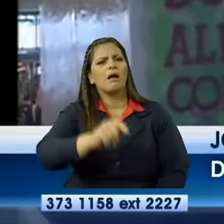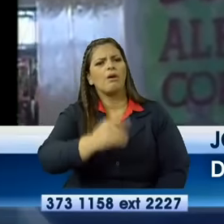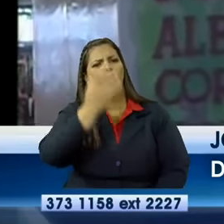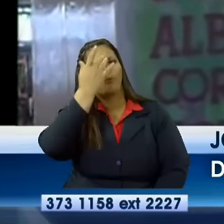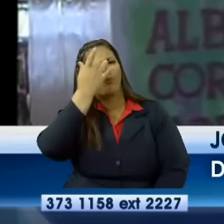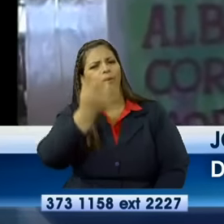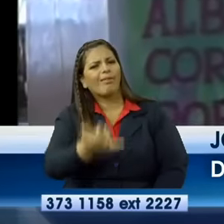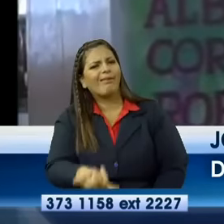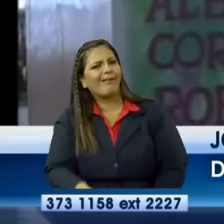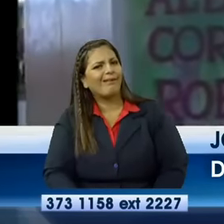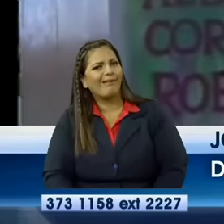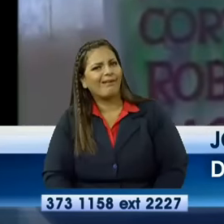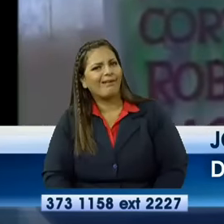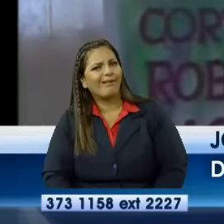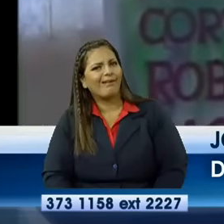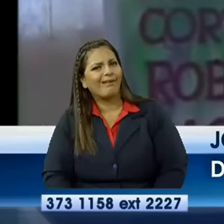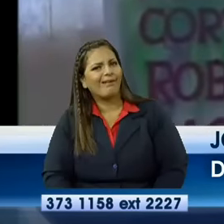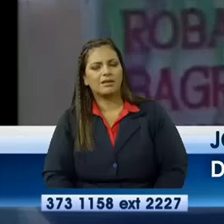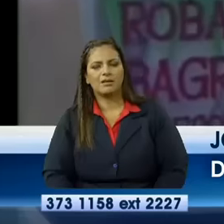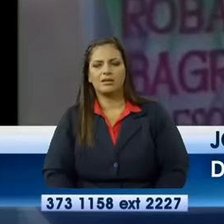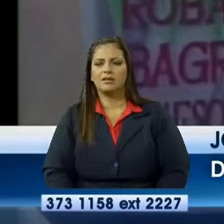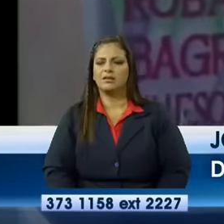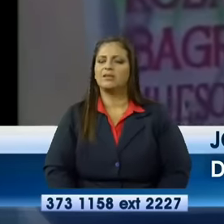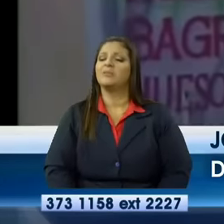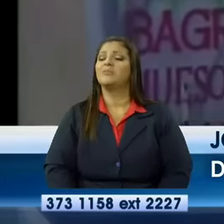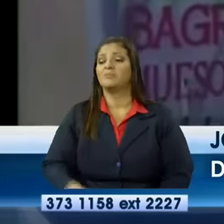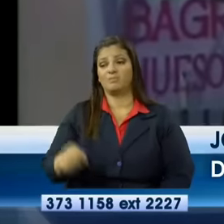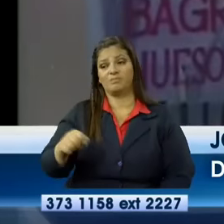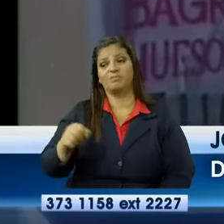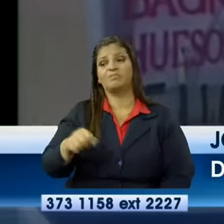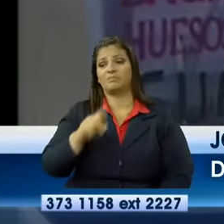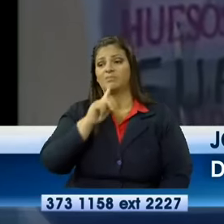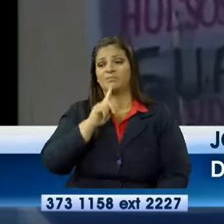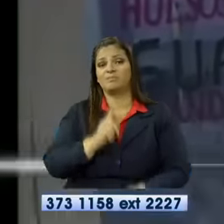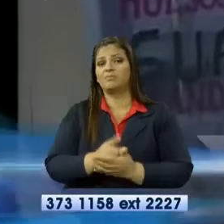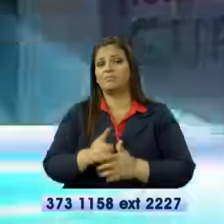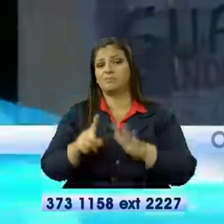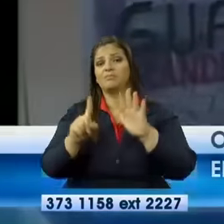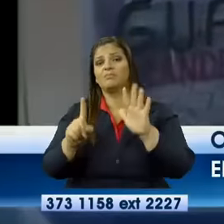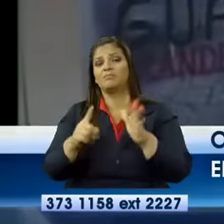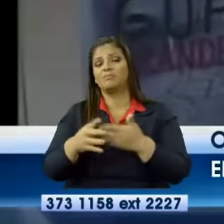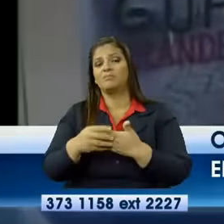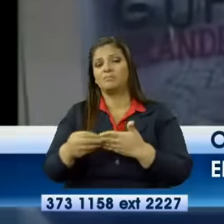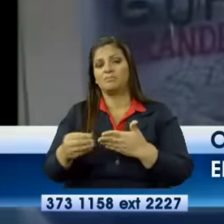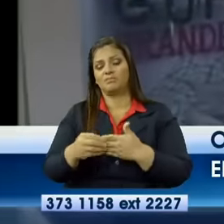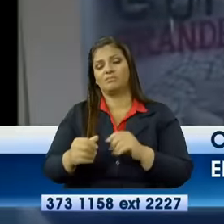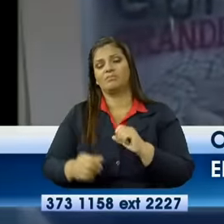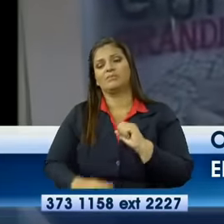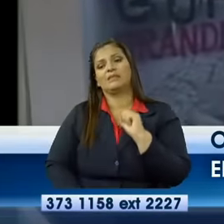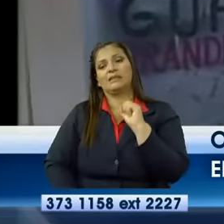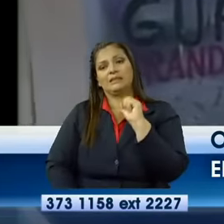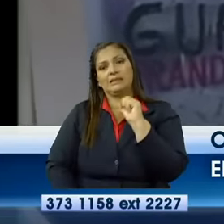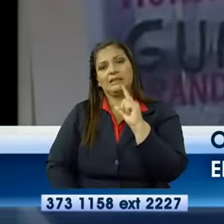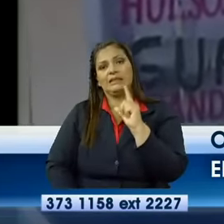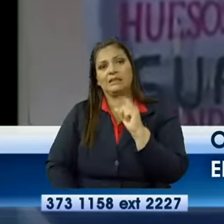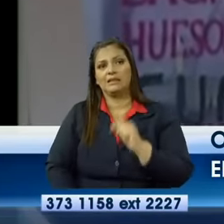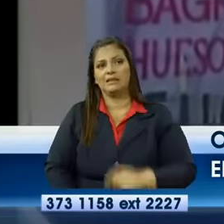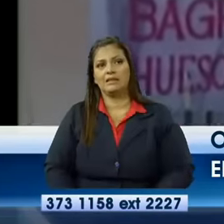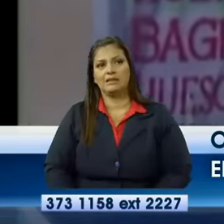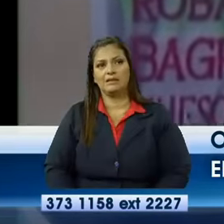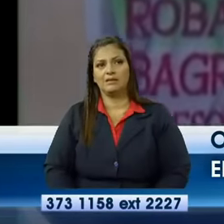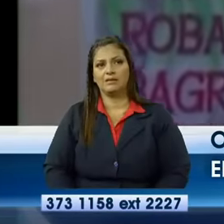el picudo? ¿A $6 la libra? Sí, ahorita está a $6. ¿Está un poquito caro? Sí, por invierno este pescado se pone un poquito